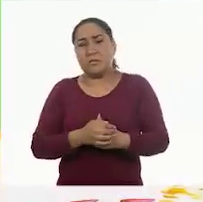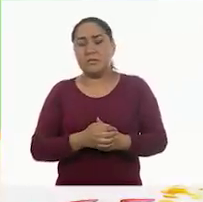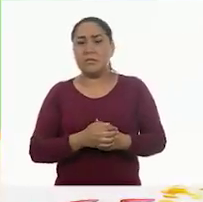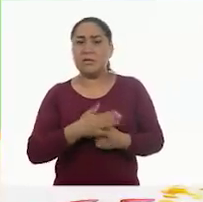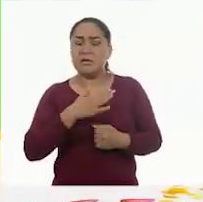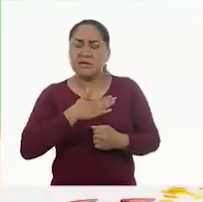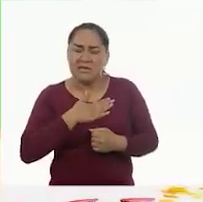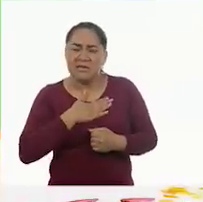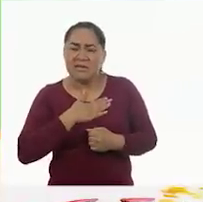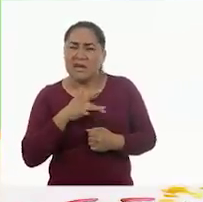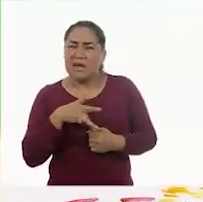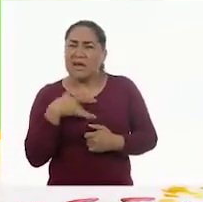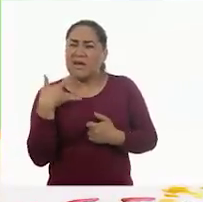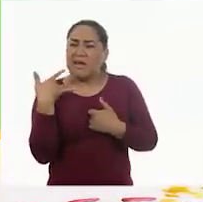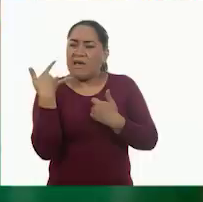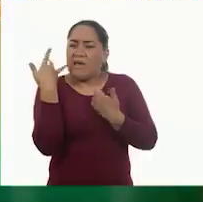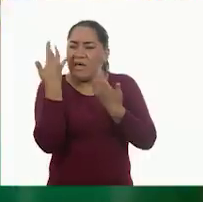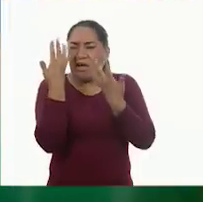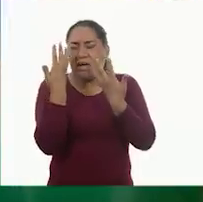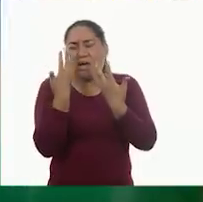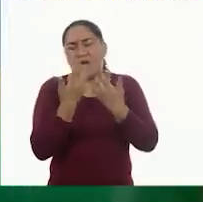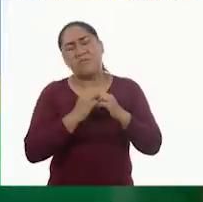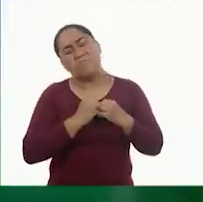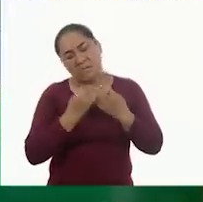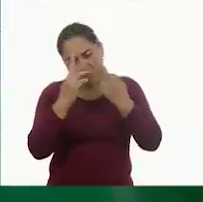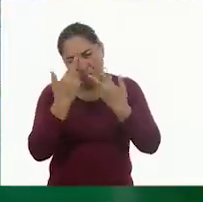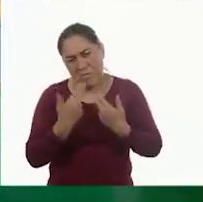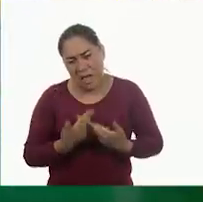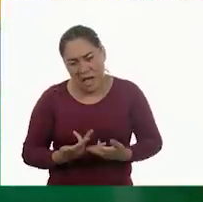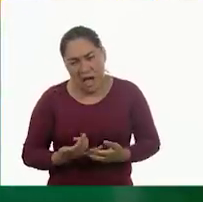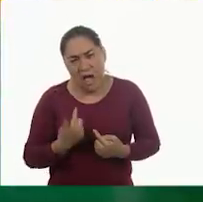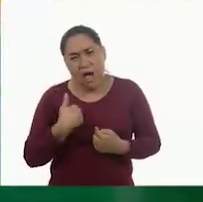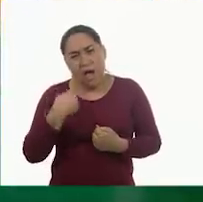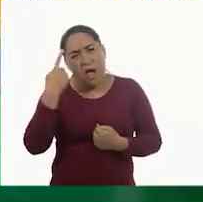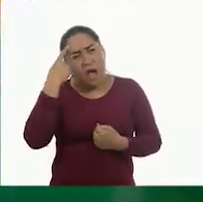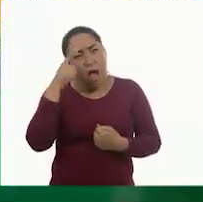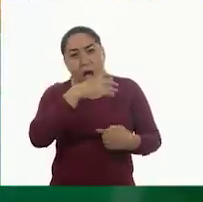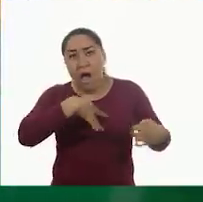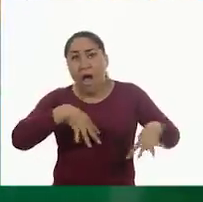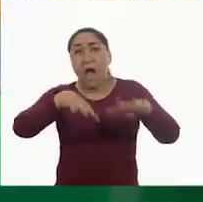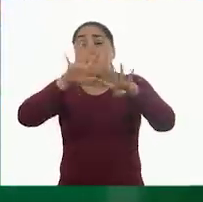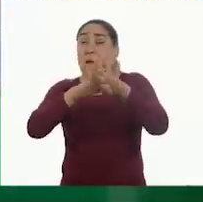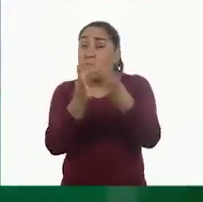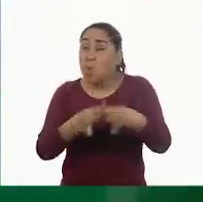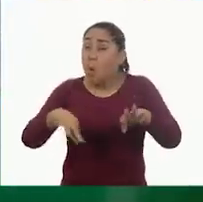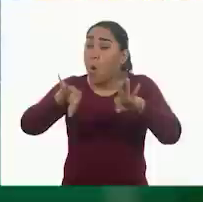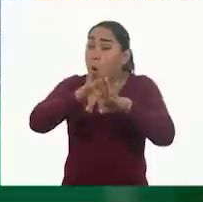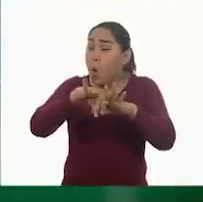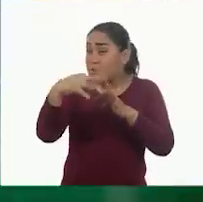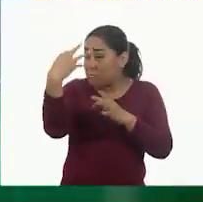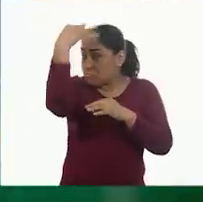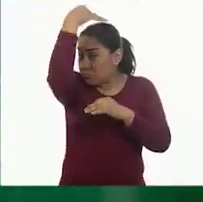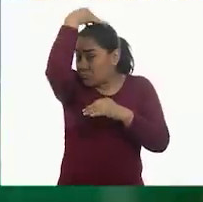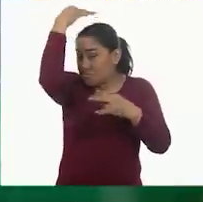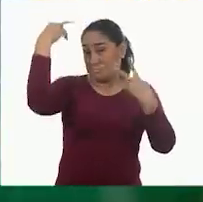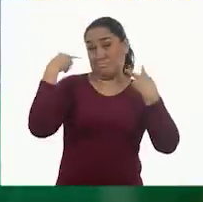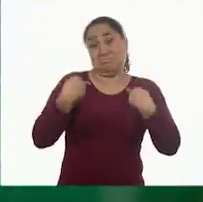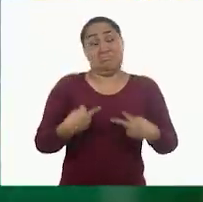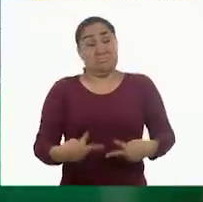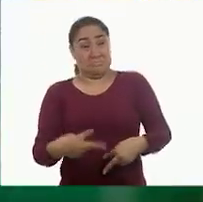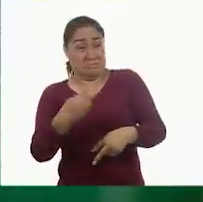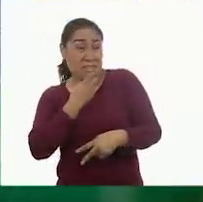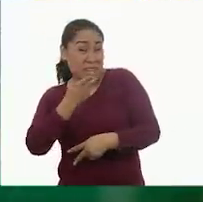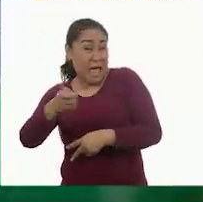alma seguía en el suelo y sentía que todos iban a ver la gran peineta y todo ese disfraz maravilloso que presumía